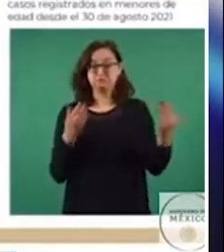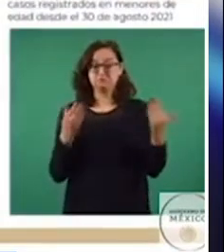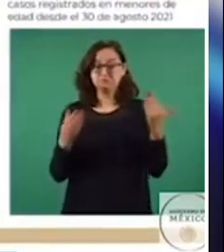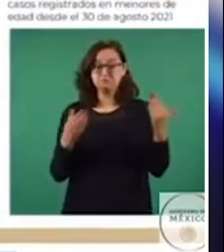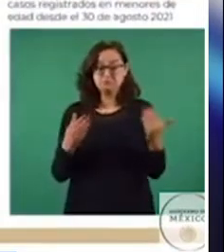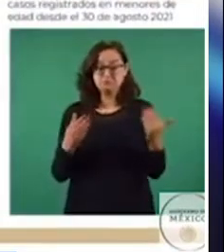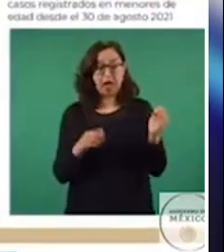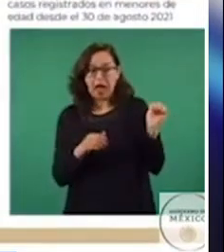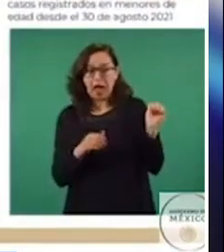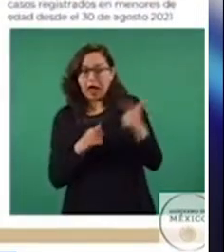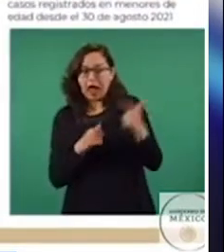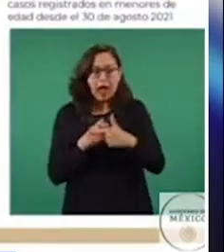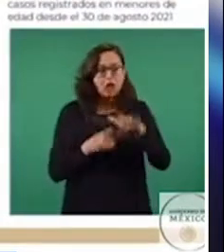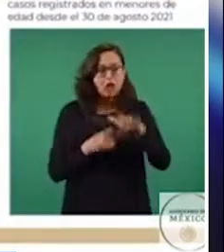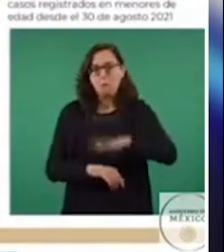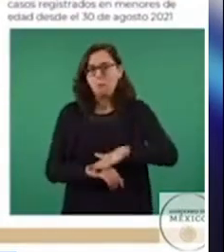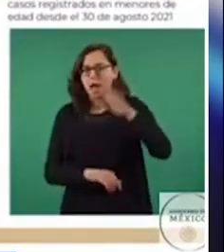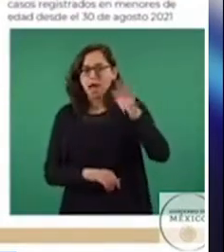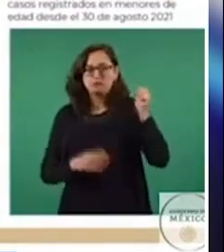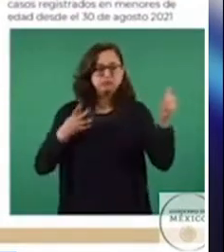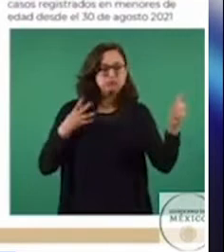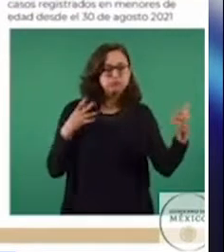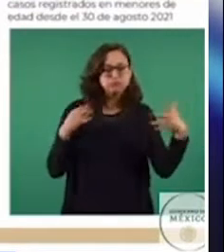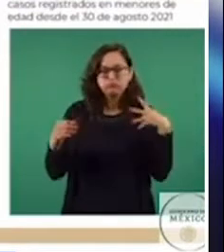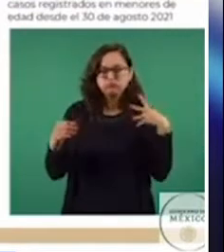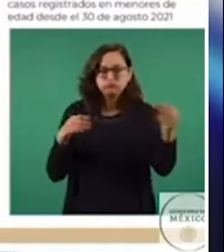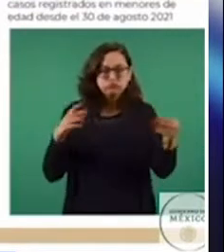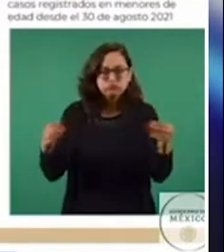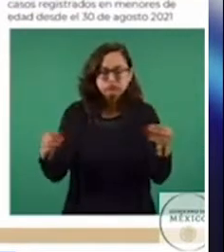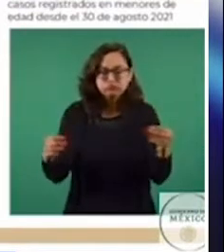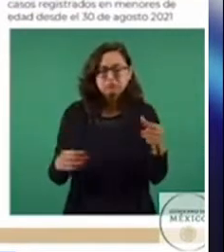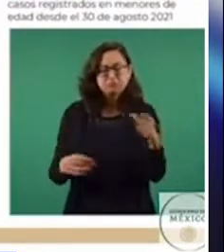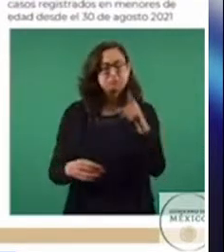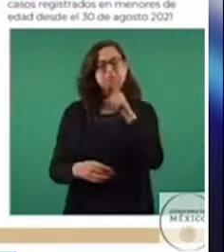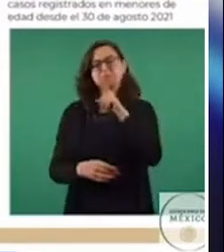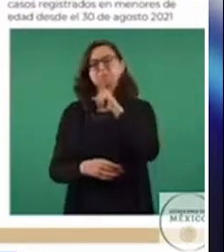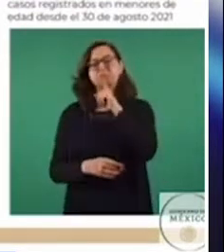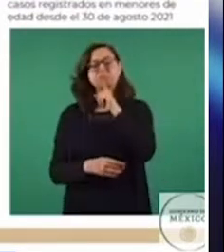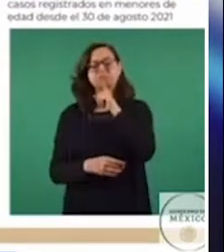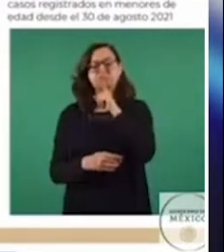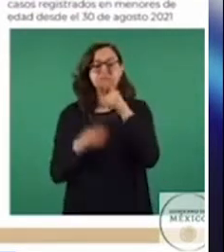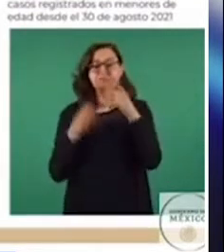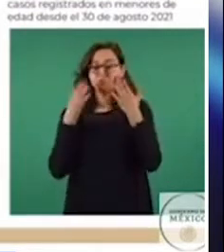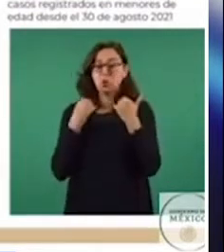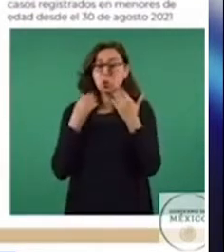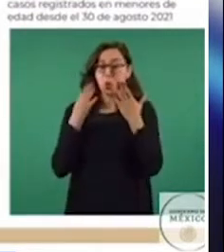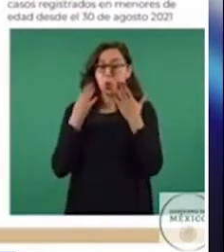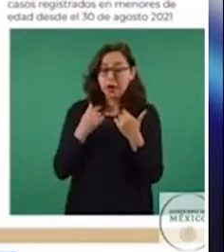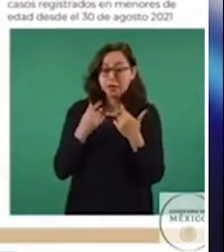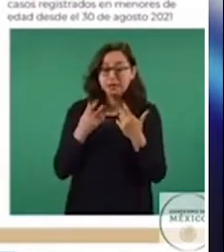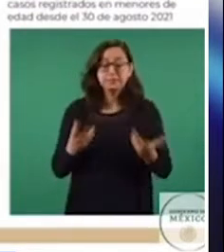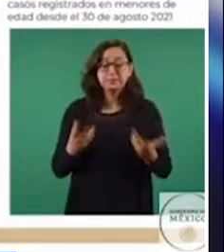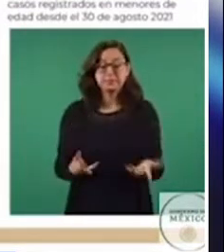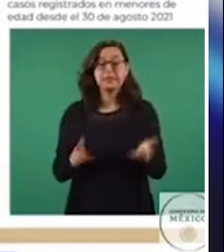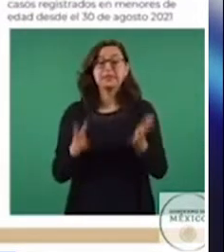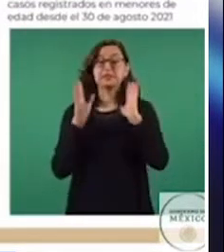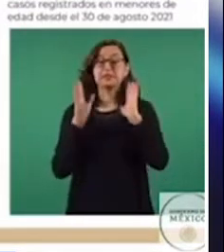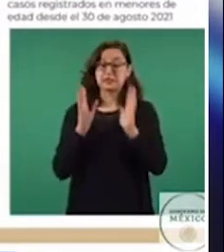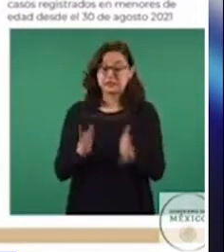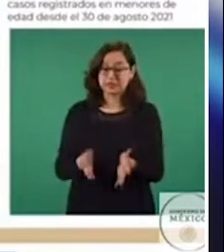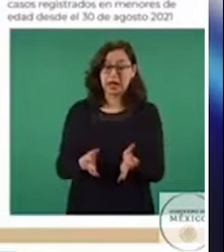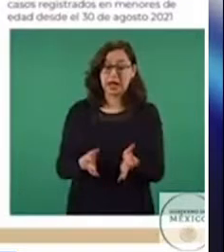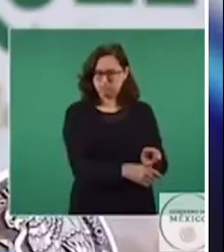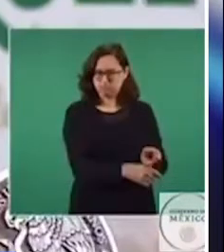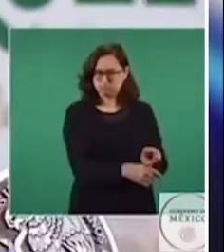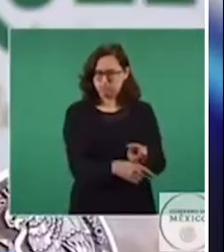tienen ciertas afectaciones graves de salud, pero sería cuando el riesgo para los adultos